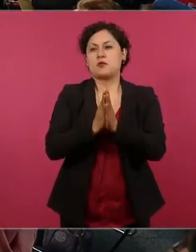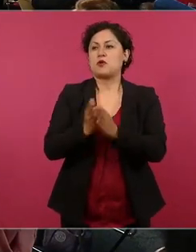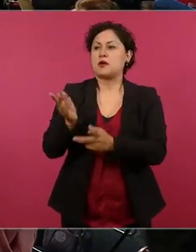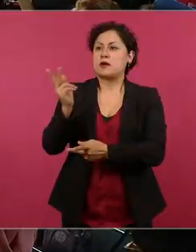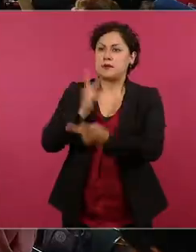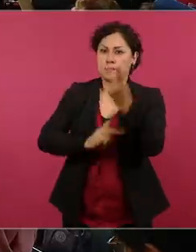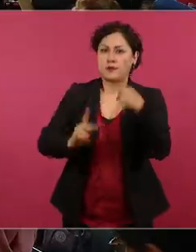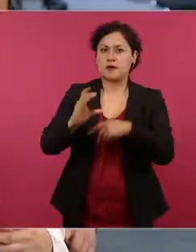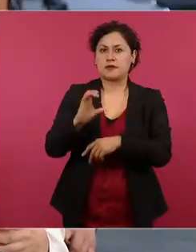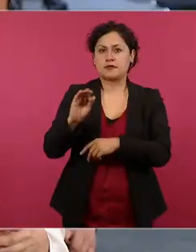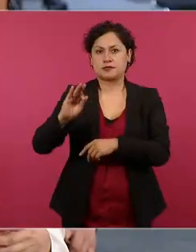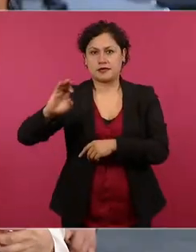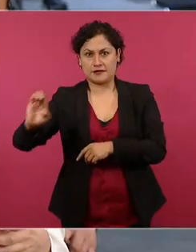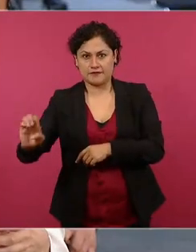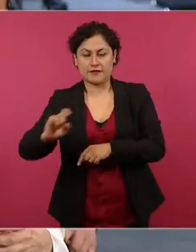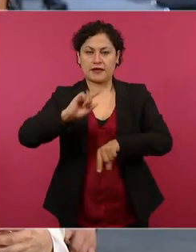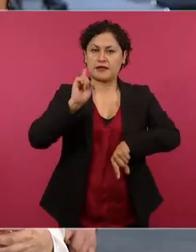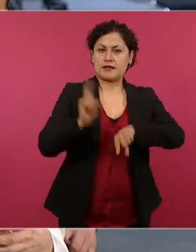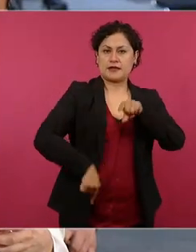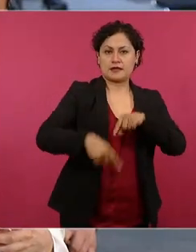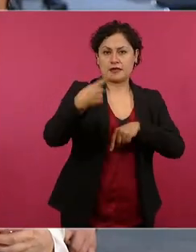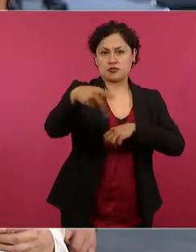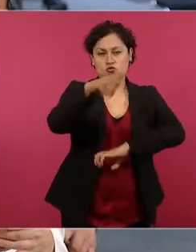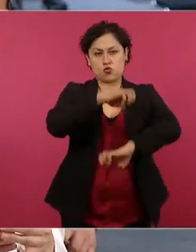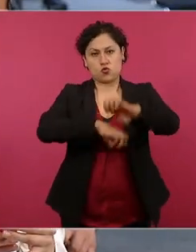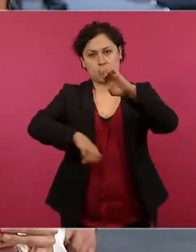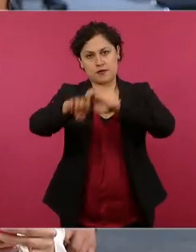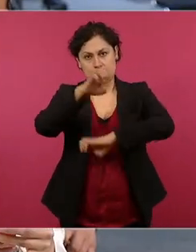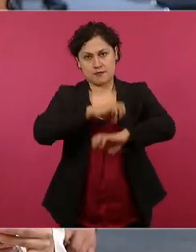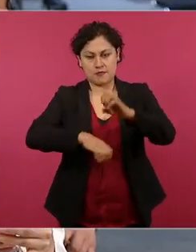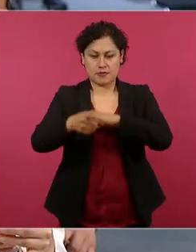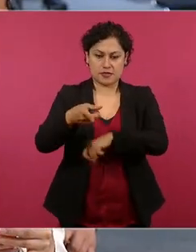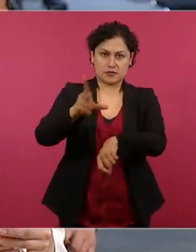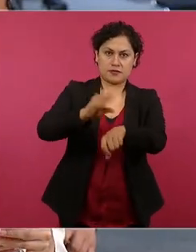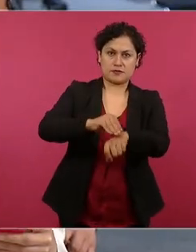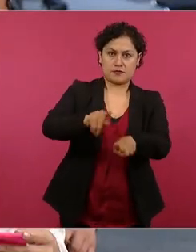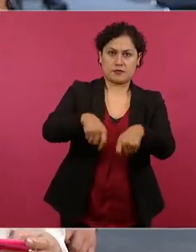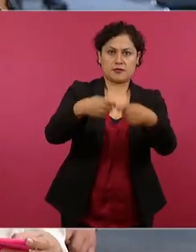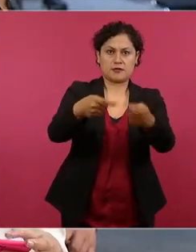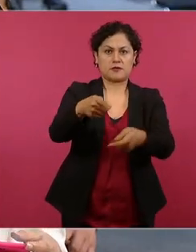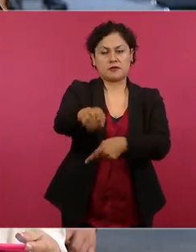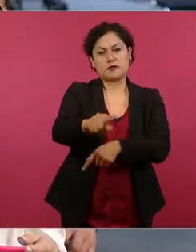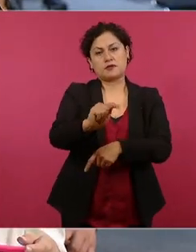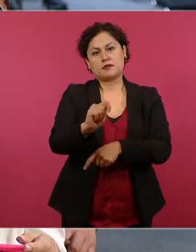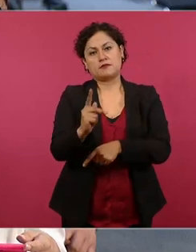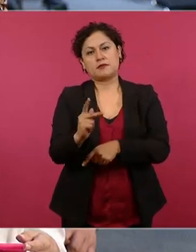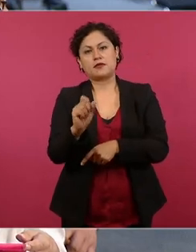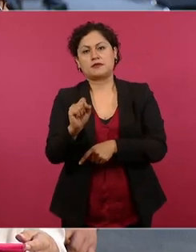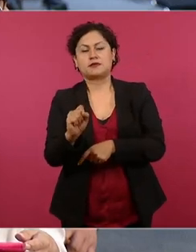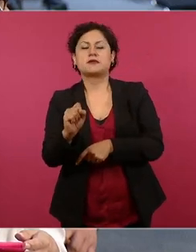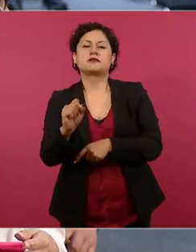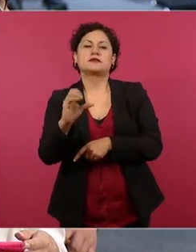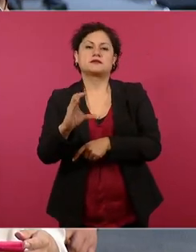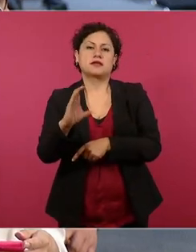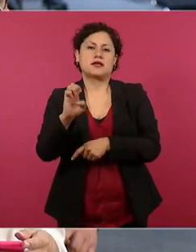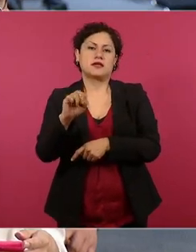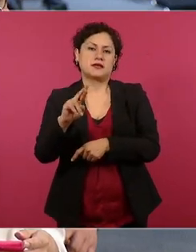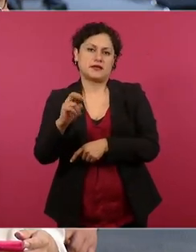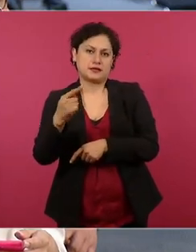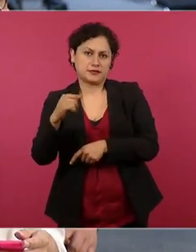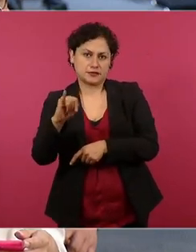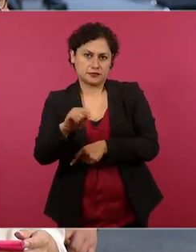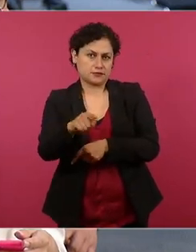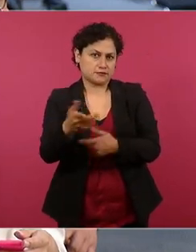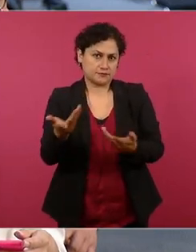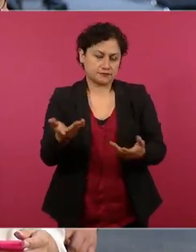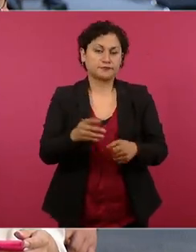Electricidad y la cancelación inmediata del permiso a la empresa TPC Energy. Y en ese mismo sentido, presidente, en